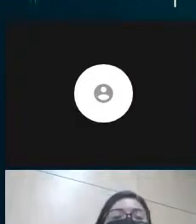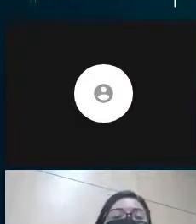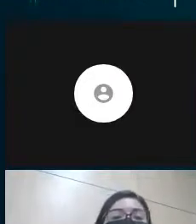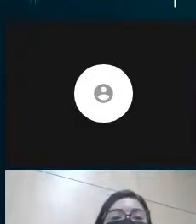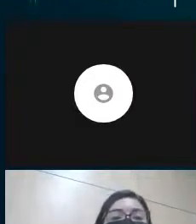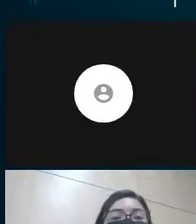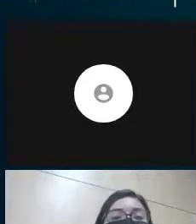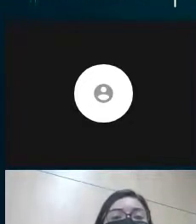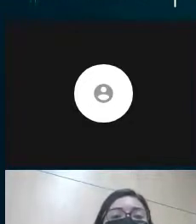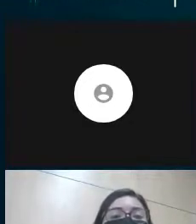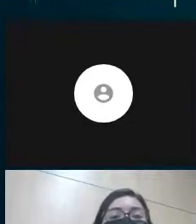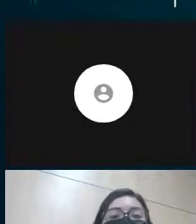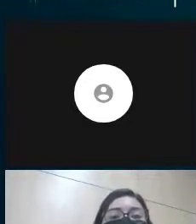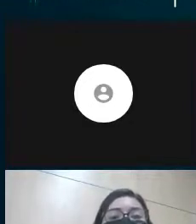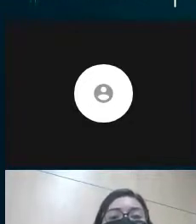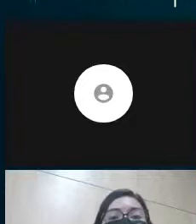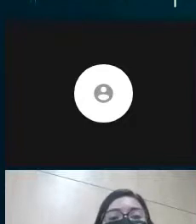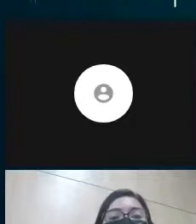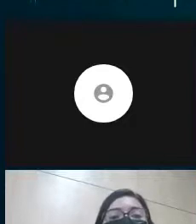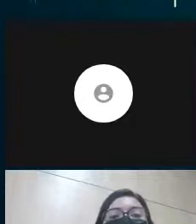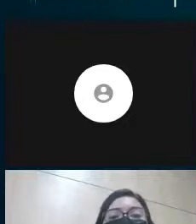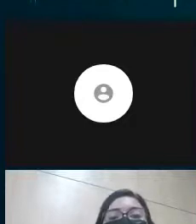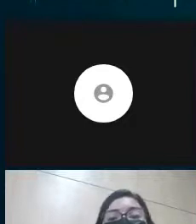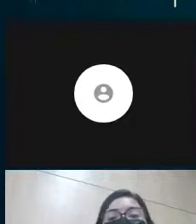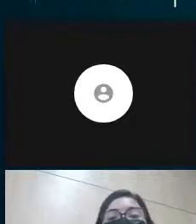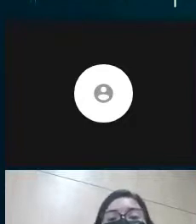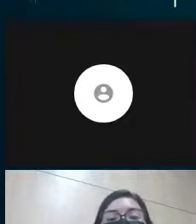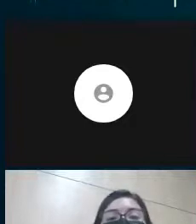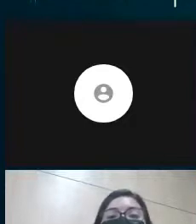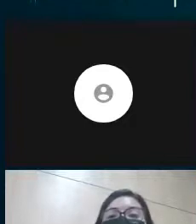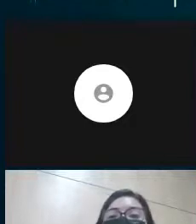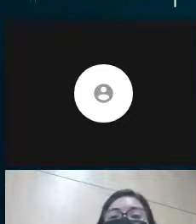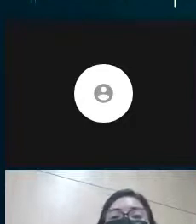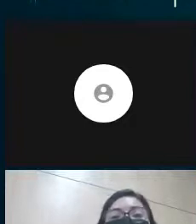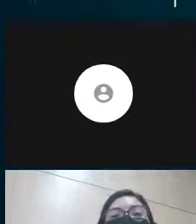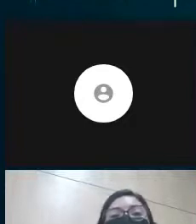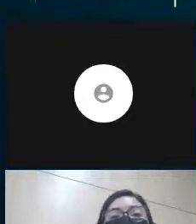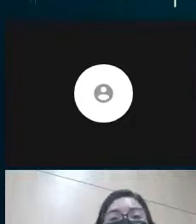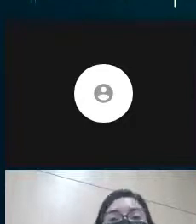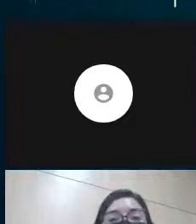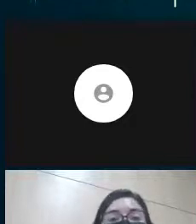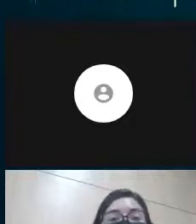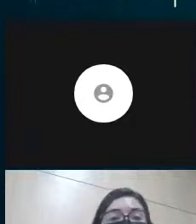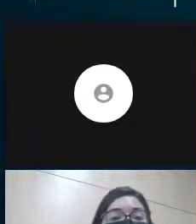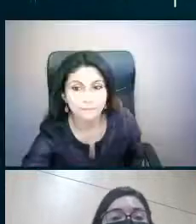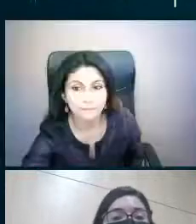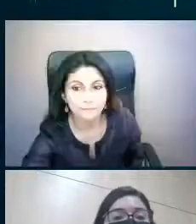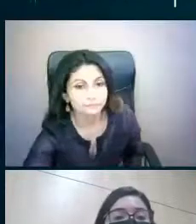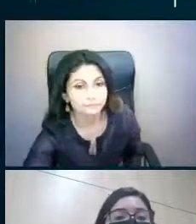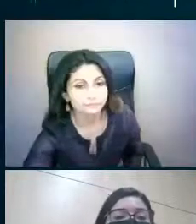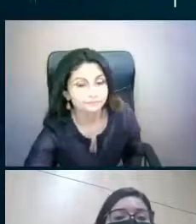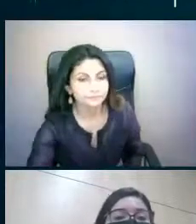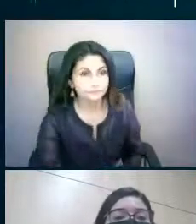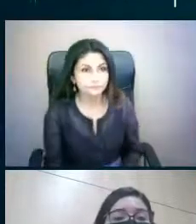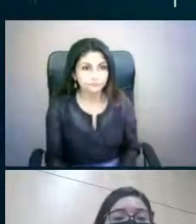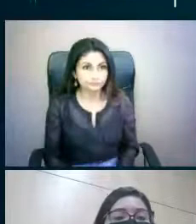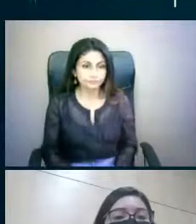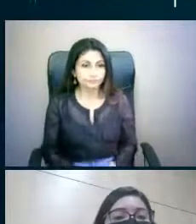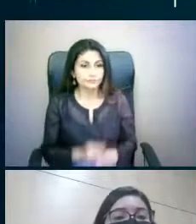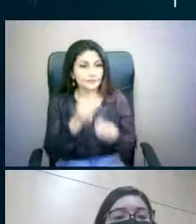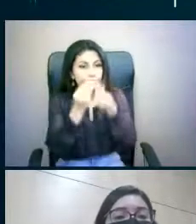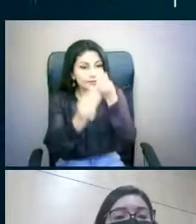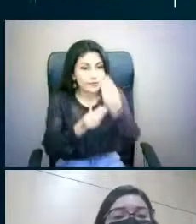mantenimiento. Con esto buscamos poder anticiparnos y ejecutar actividades de mantenimiento preventivo.